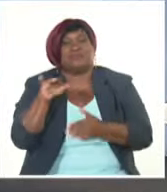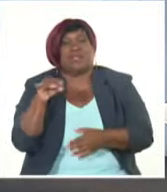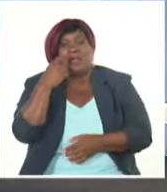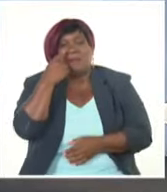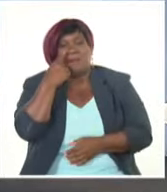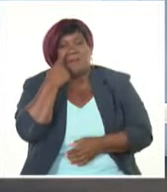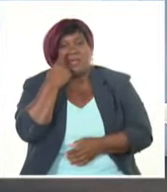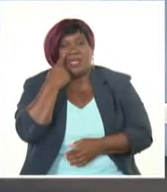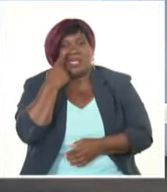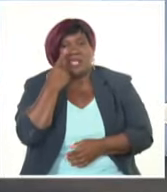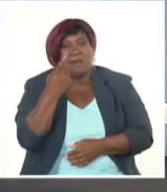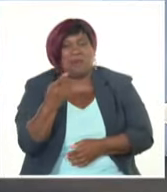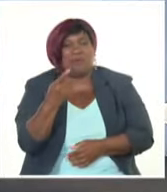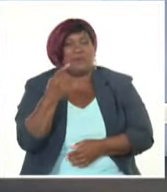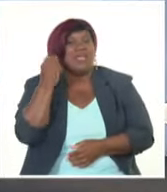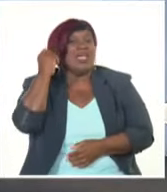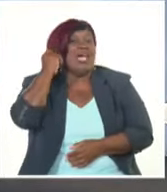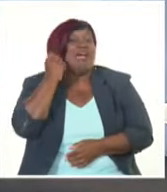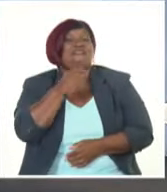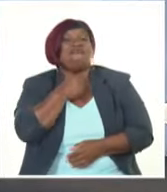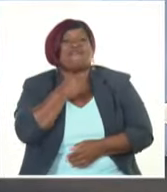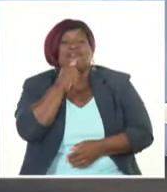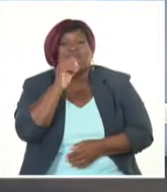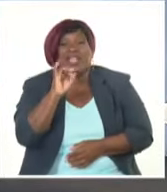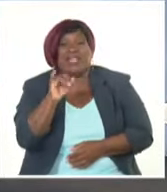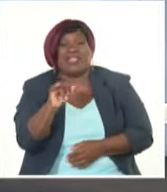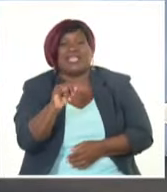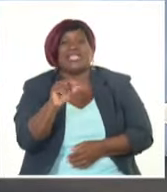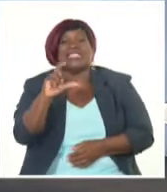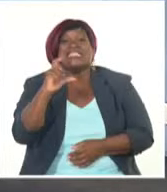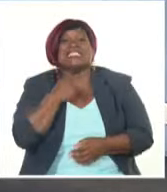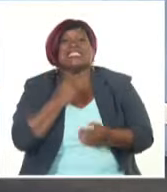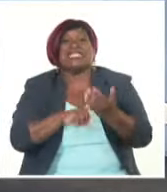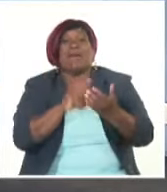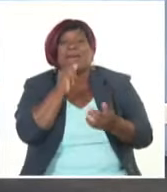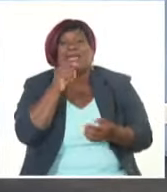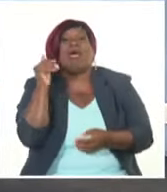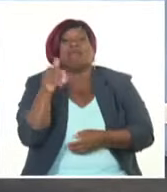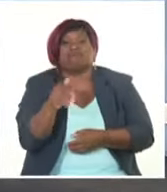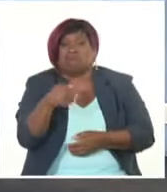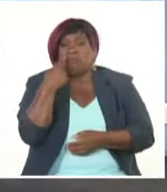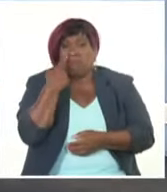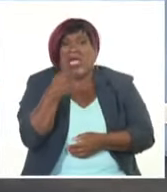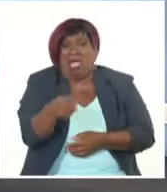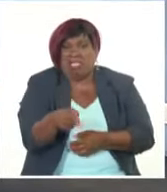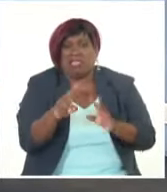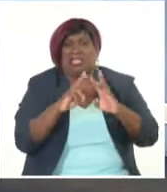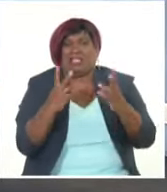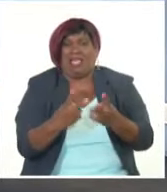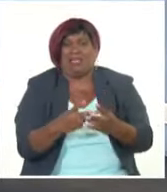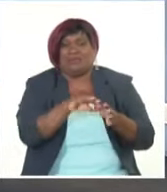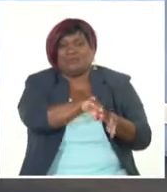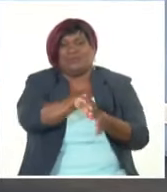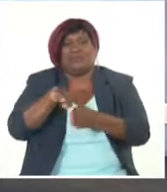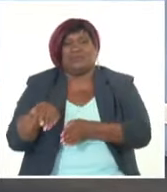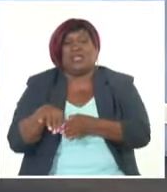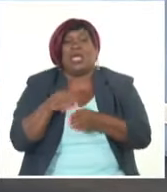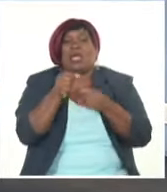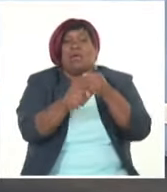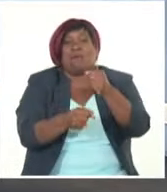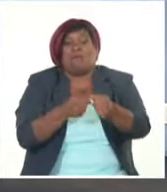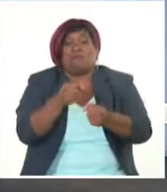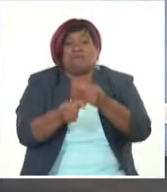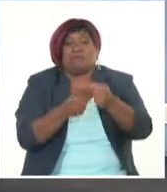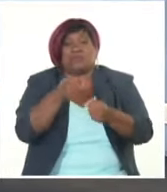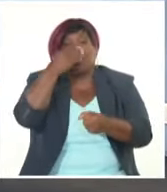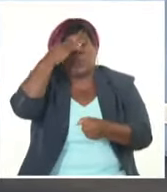trabajo al icónico Freddy Cepeda, también en el estadio recién recuperado. Ahora pasamos al boxeo. Los pugilistas cubanos Johander